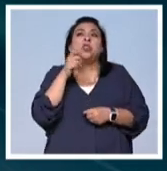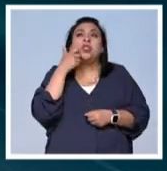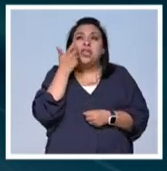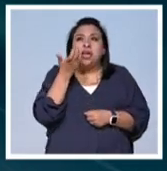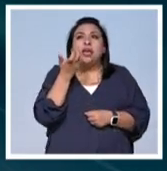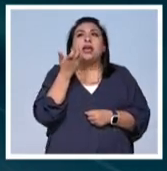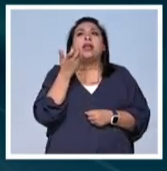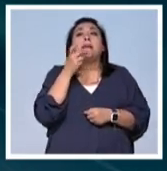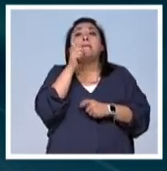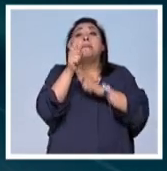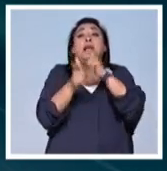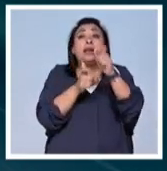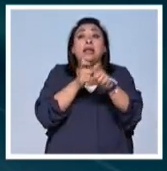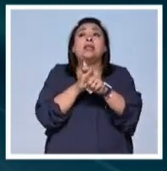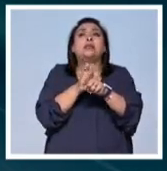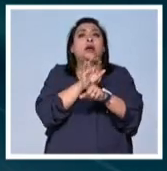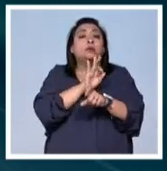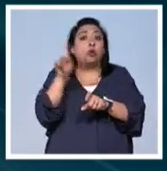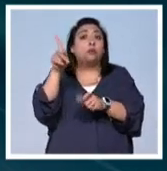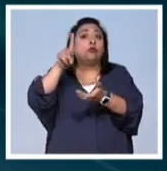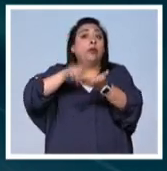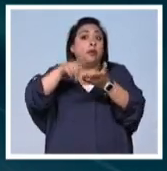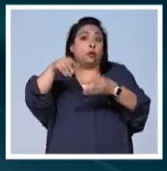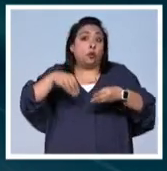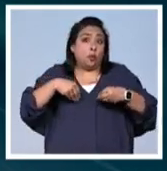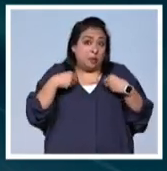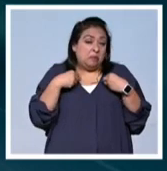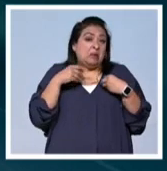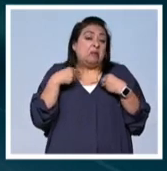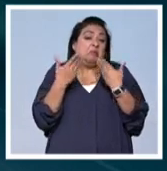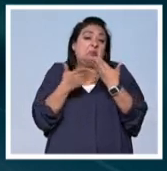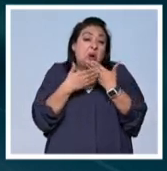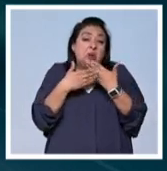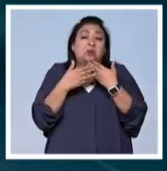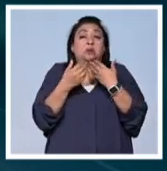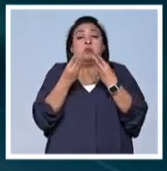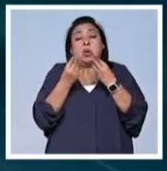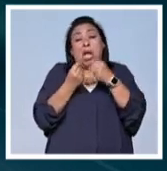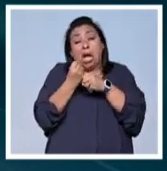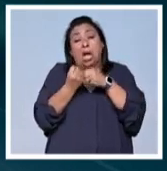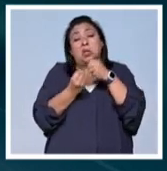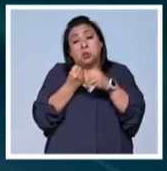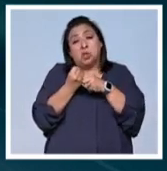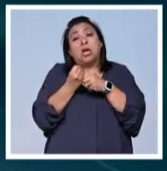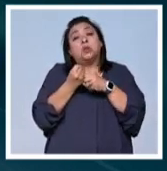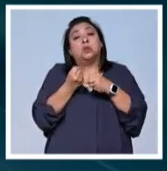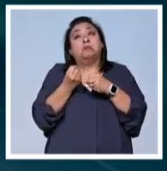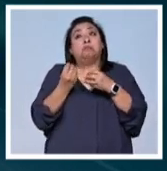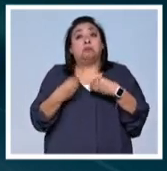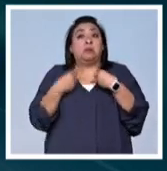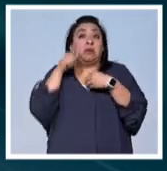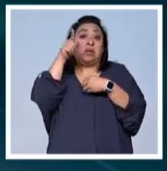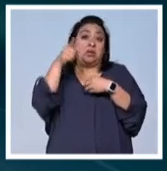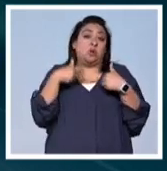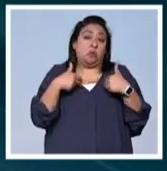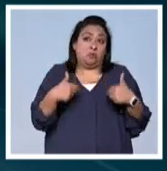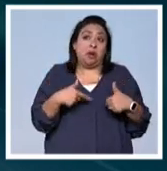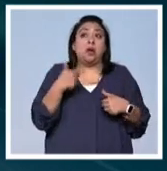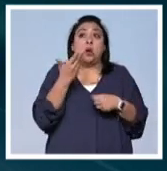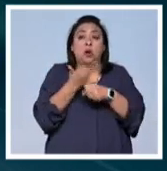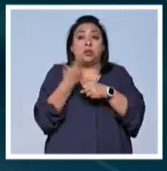planetas que pudiesen ser habitados dentro de algunos miles de años seguramente por el ser humano Pero bueno mientras tenemos este